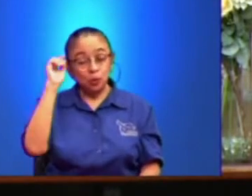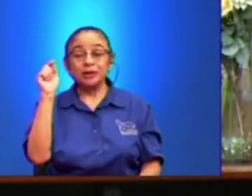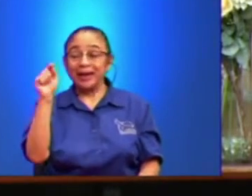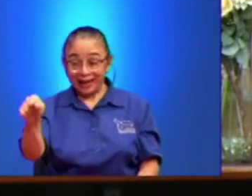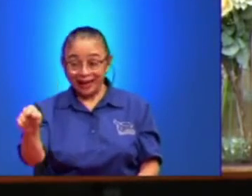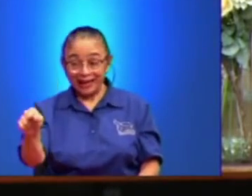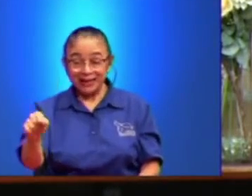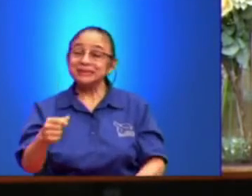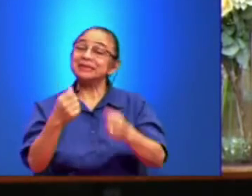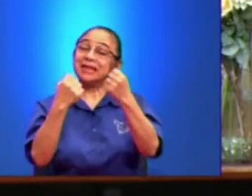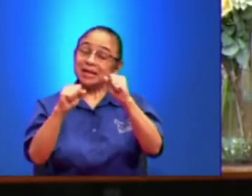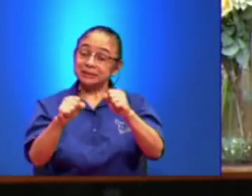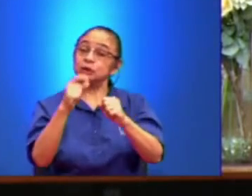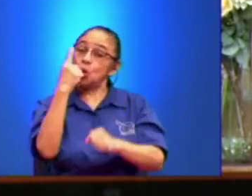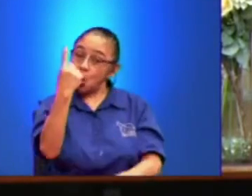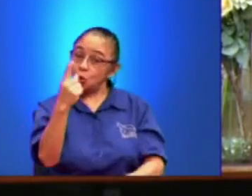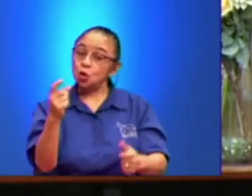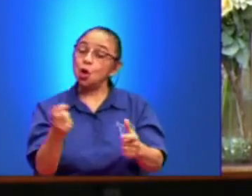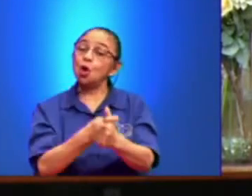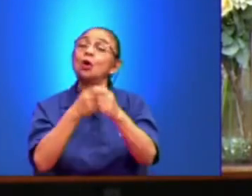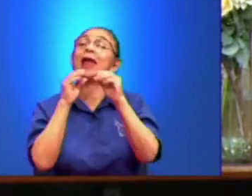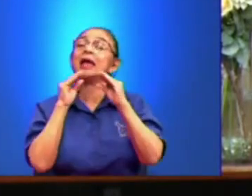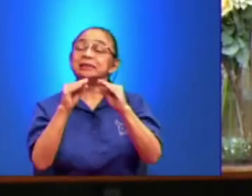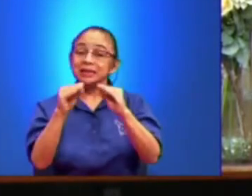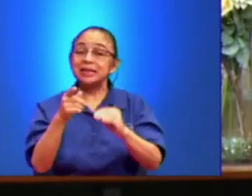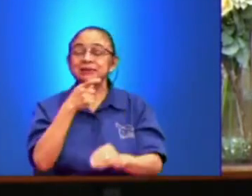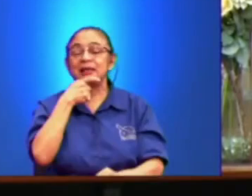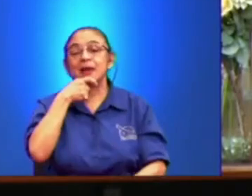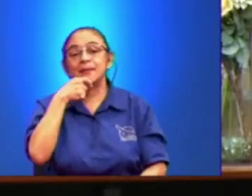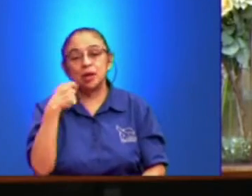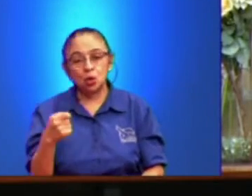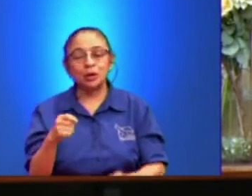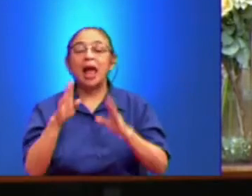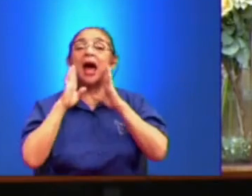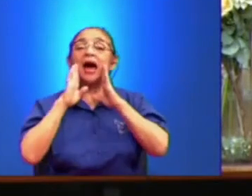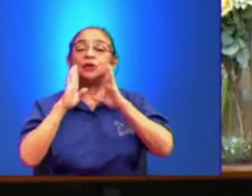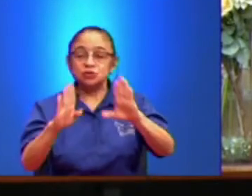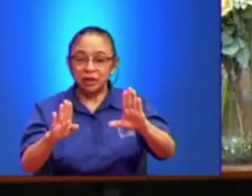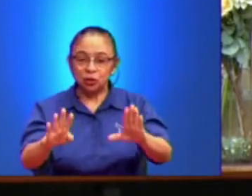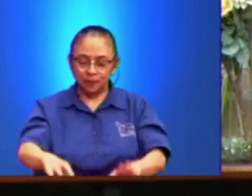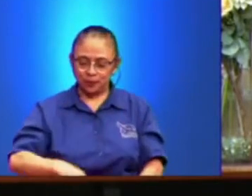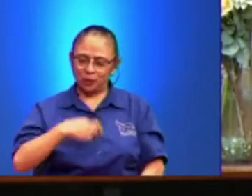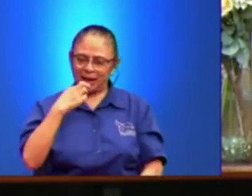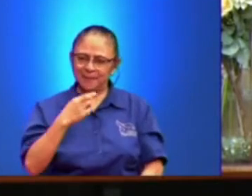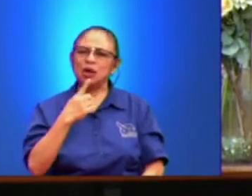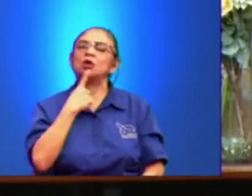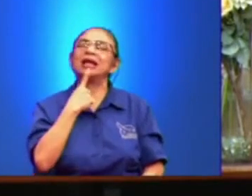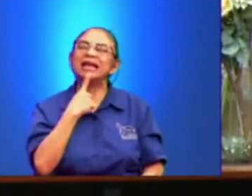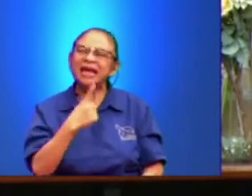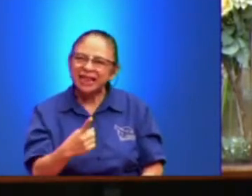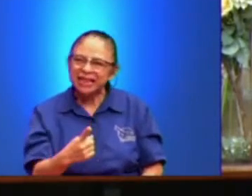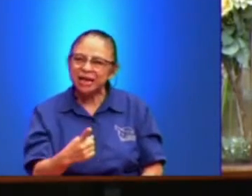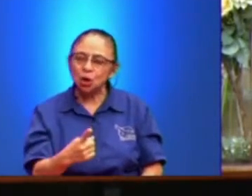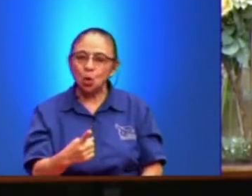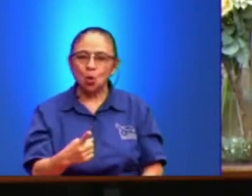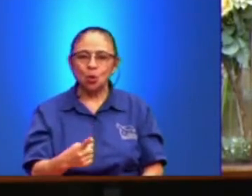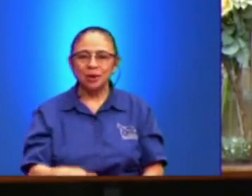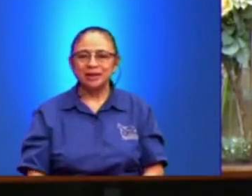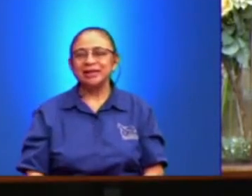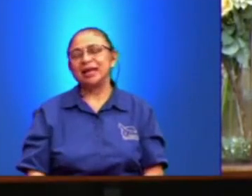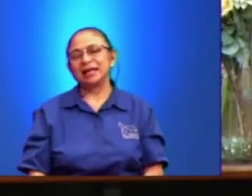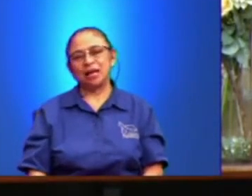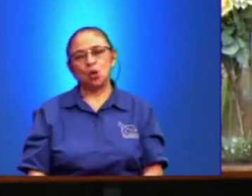la la enseñanza del mejor anunciador programador divulgador que ha existido